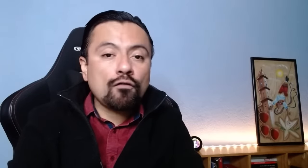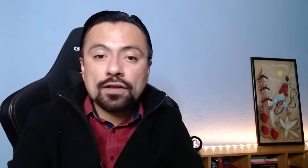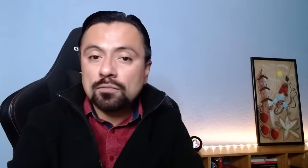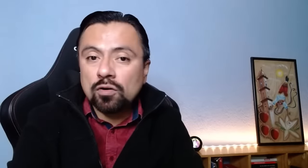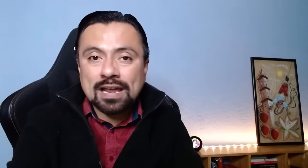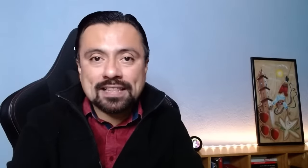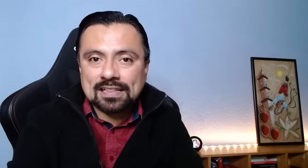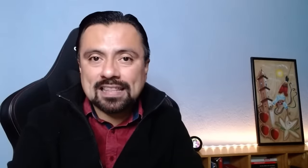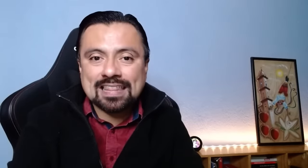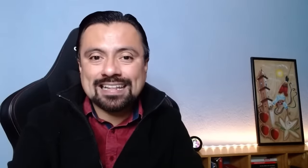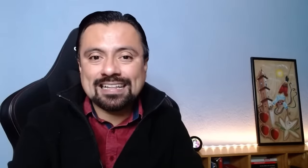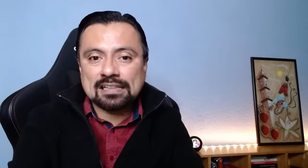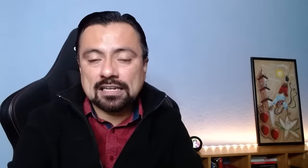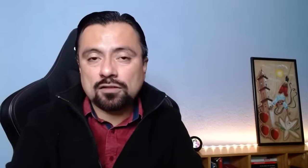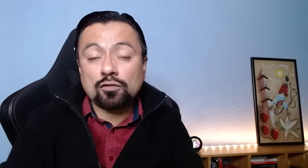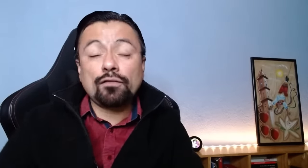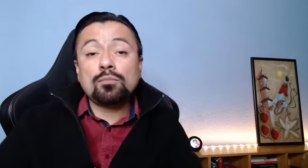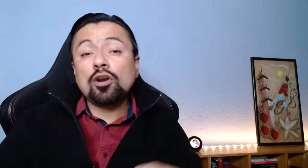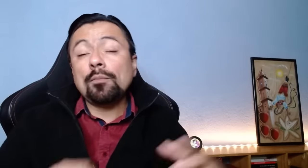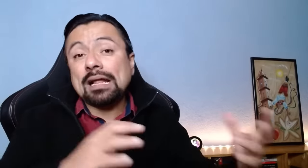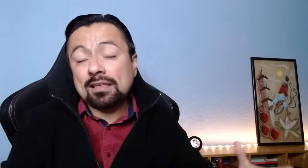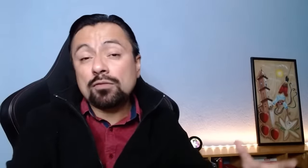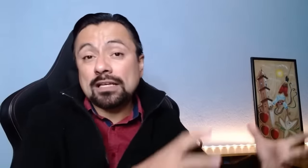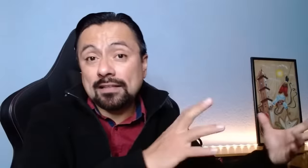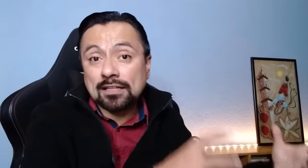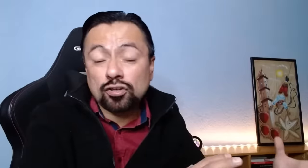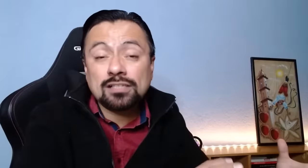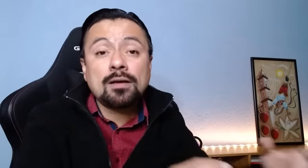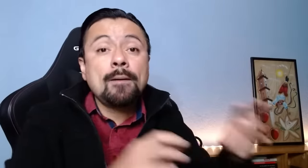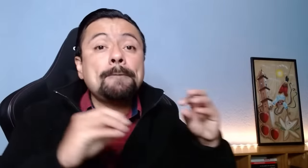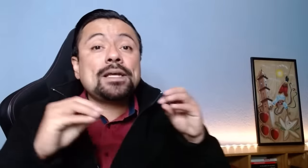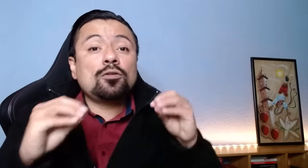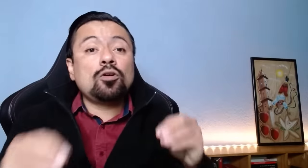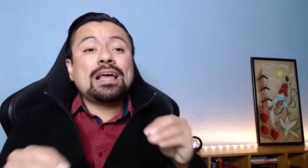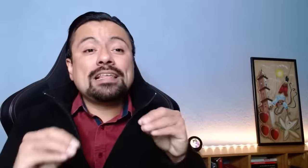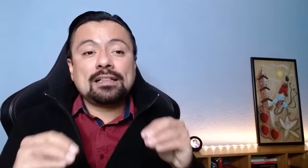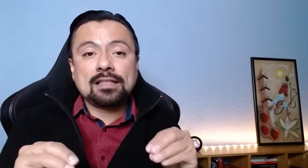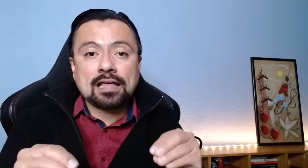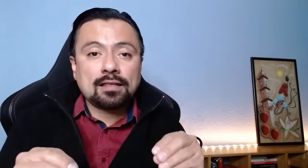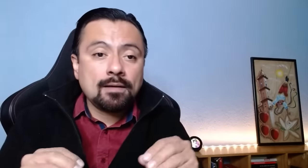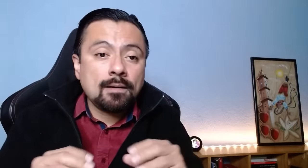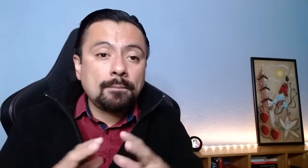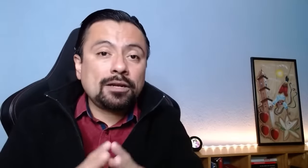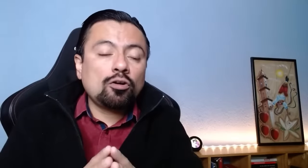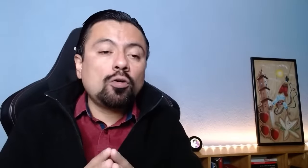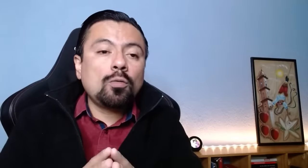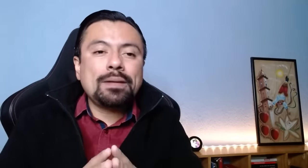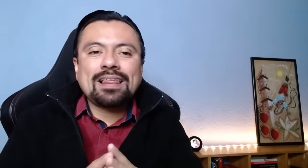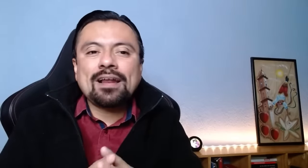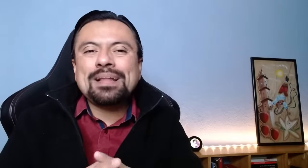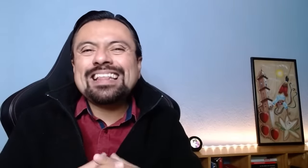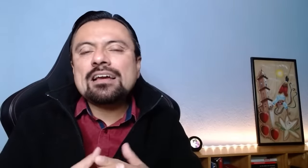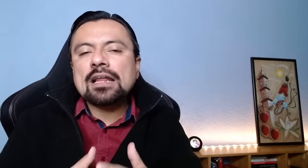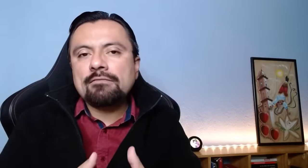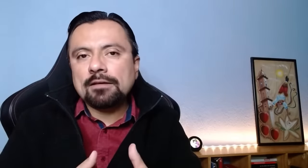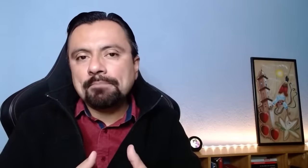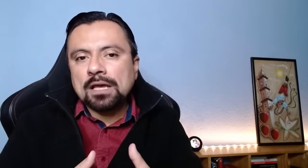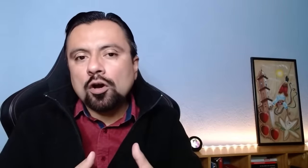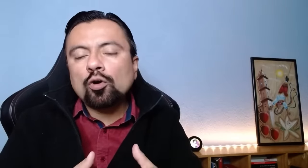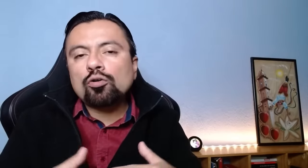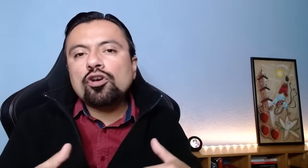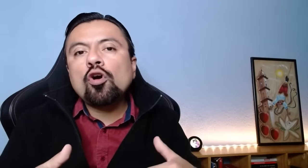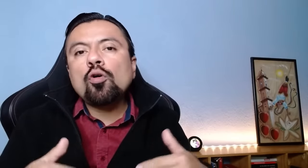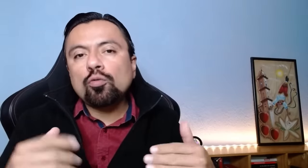no confirmó la identidad del detenido. Confirmó el operativo y las detenciones, pero no la identidad. Pero lo verdaderamente